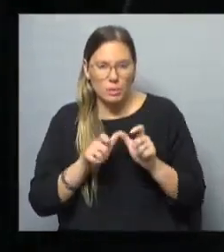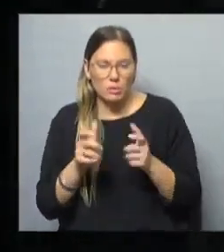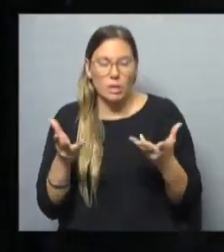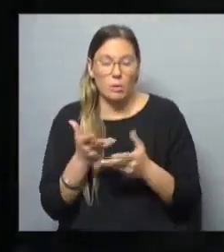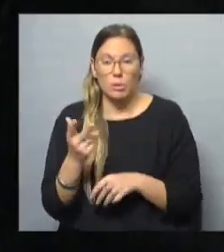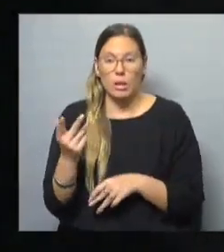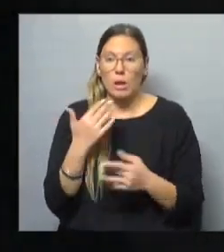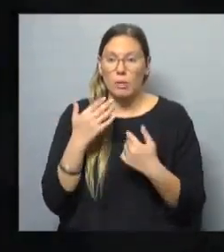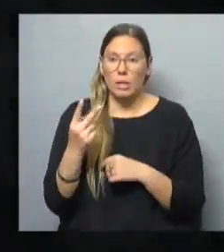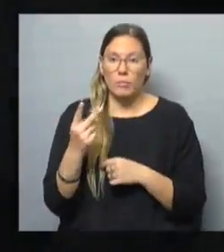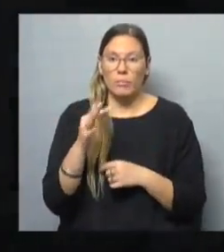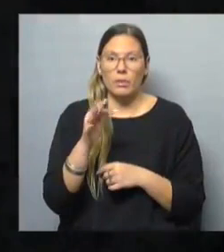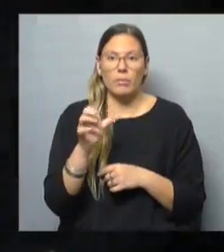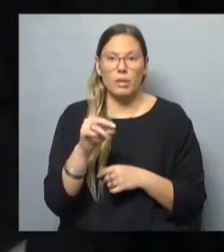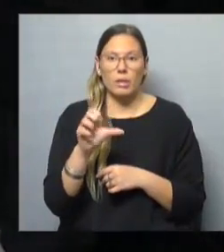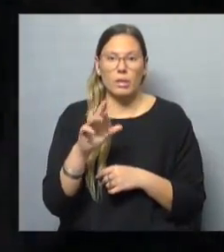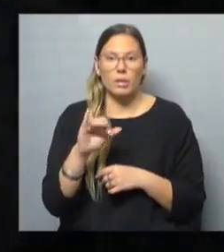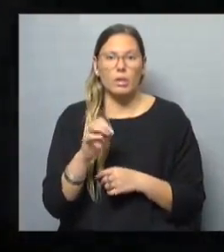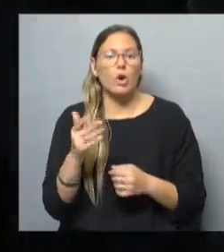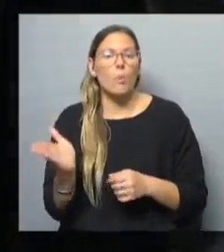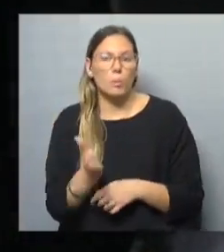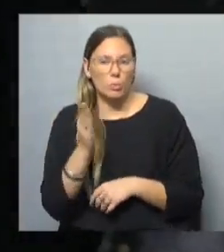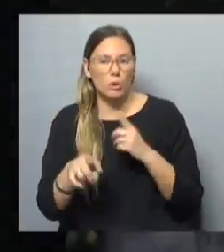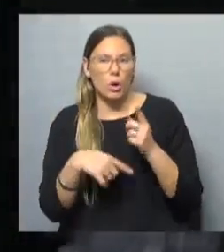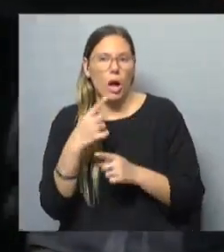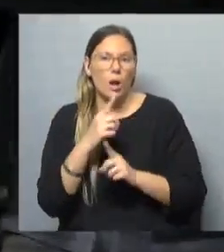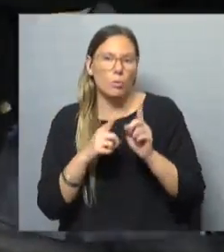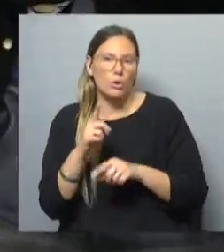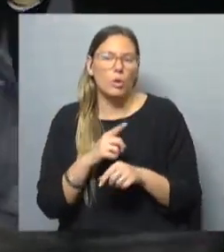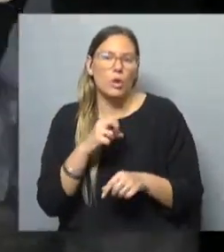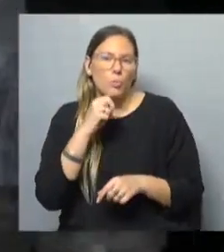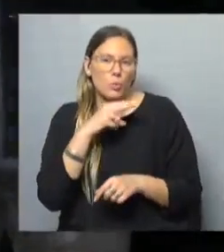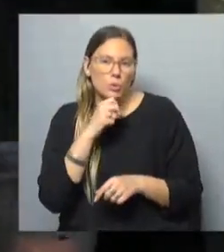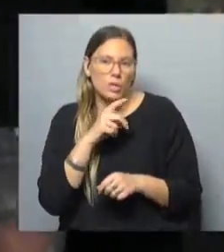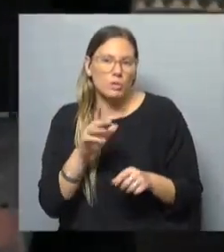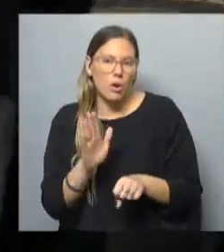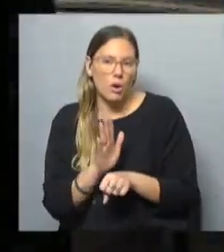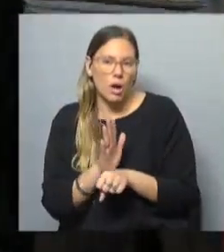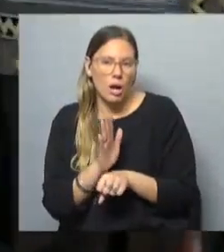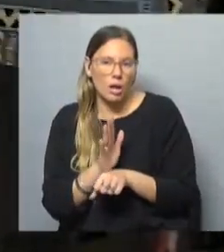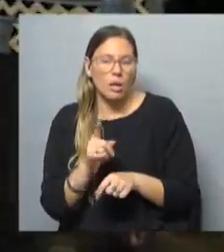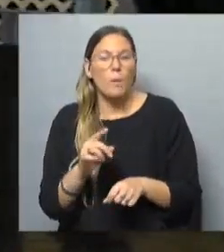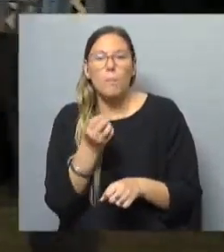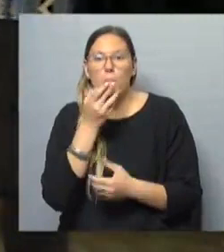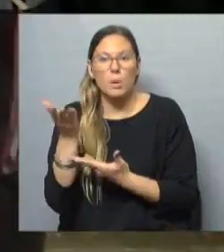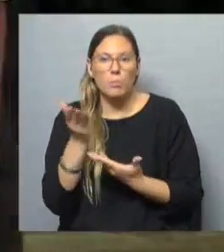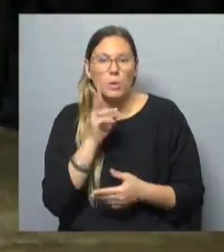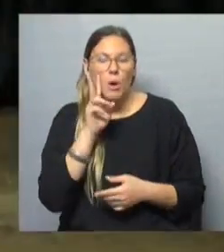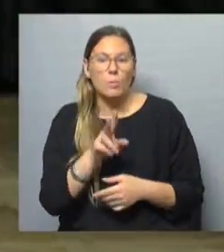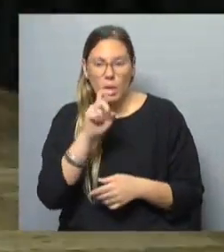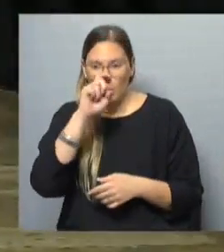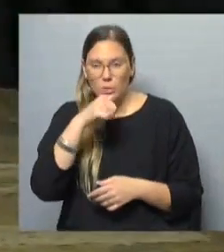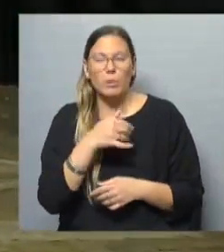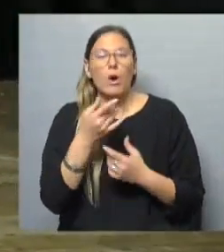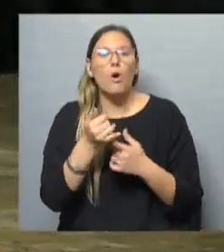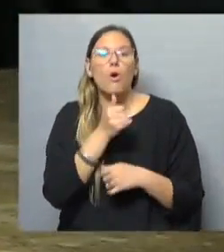voy a hablar con Federico, que es su productor, y después con alguno de los muchachos que van a estar aquí en escena. Fede, bueno, bienvenido a Mira Montevideo, contame un